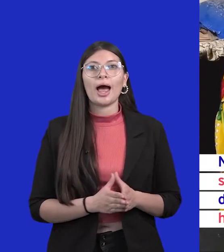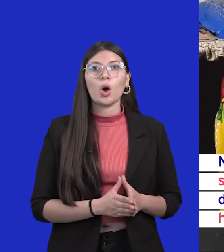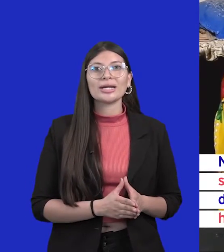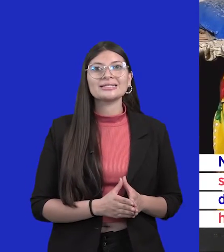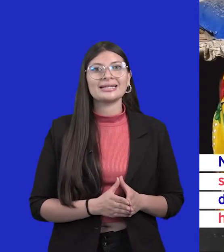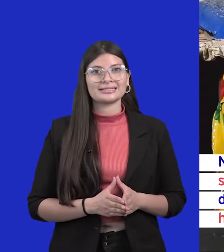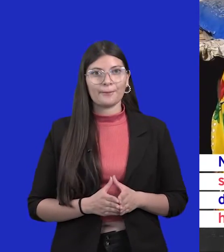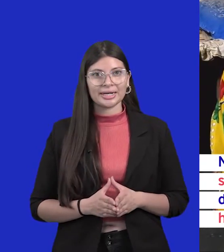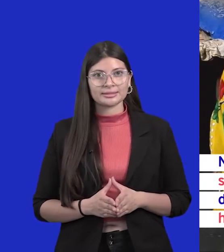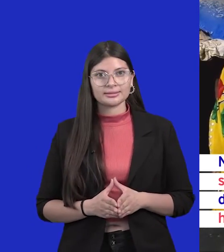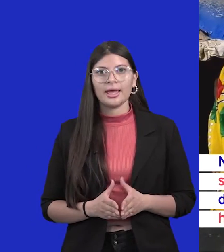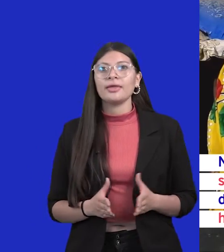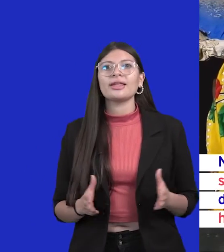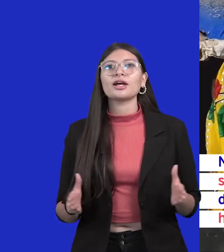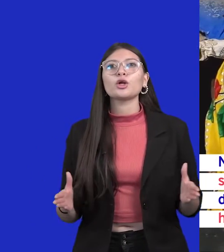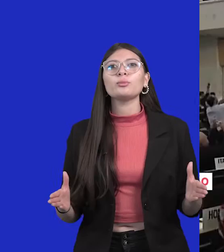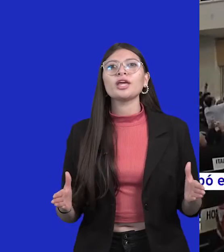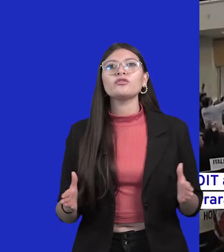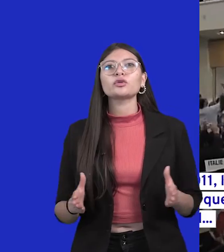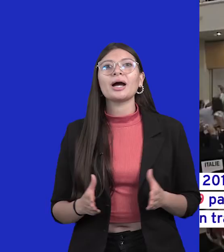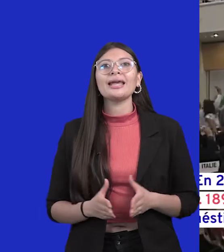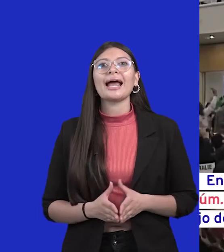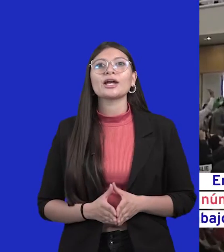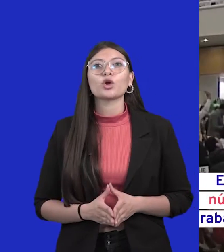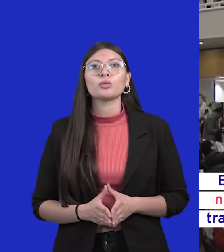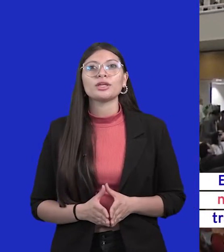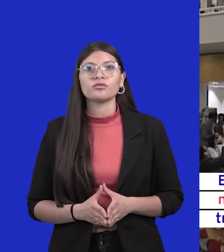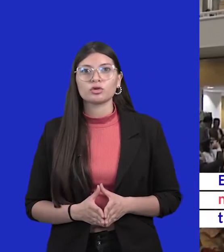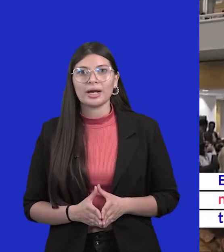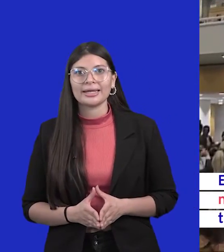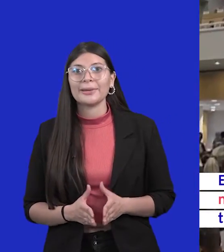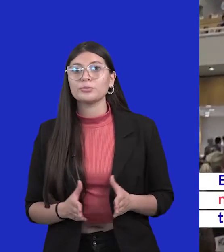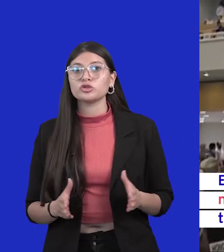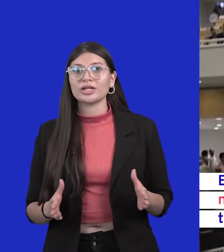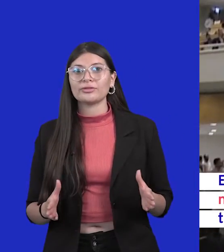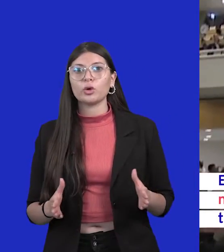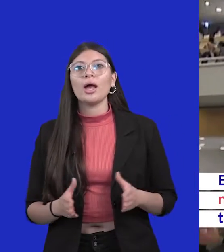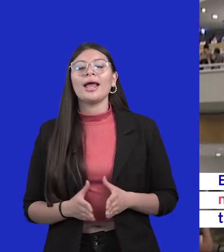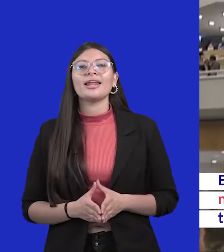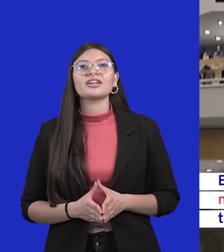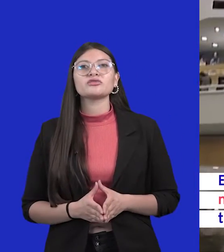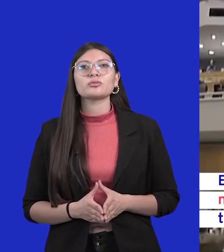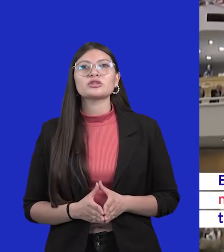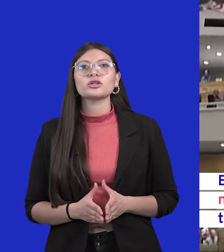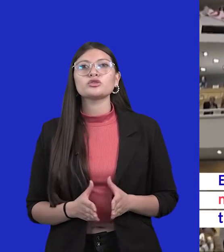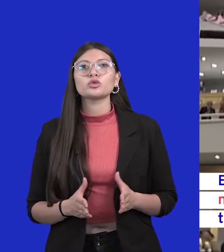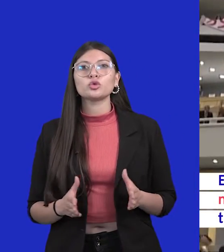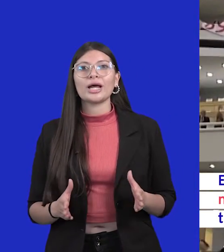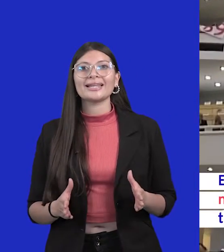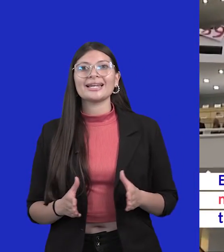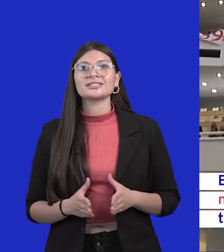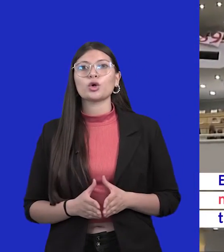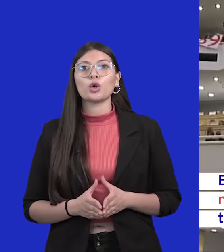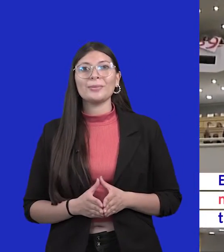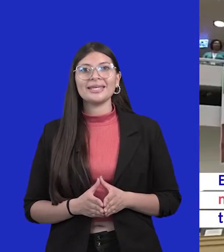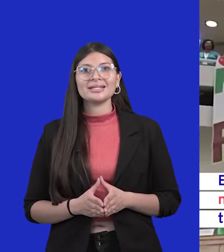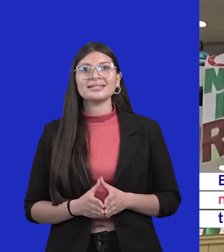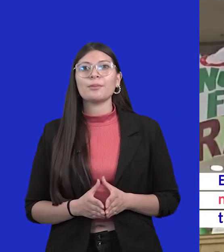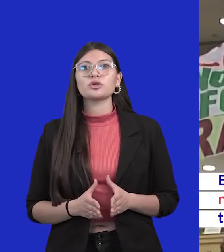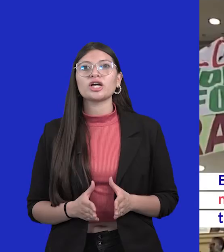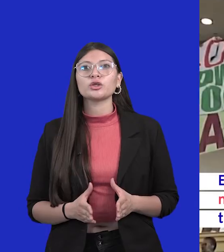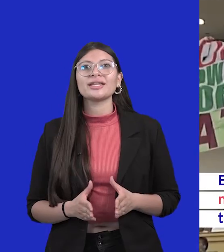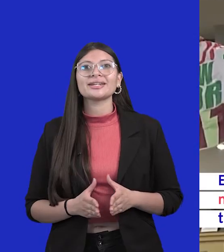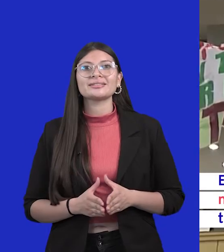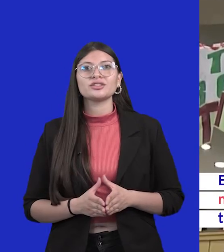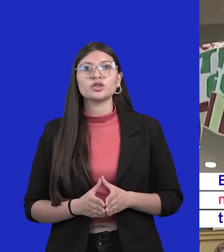los trabajadores y las empresas, de la economía informal a la economía formal, impulsando la transformación estructural de las economías